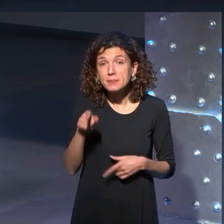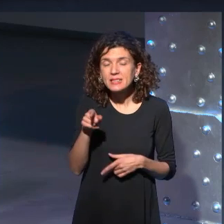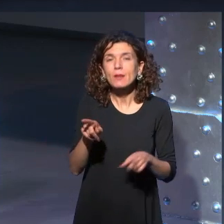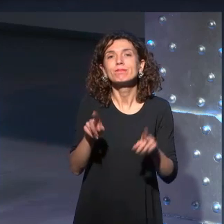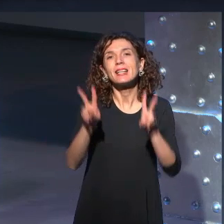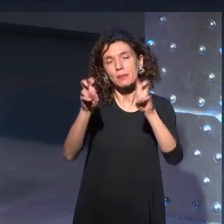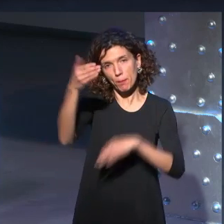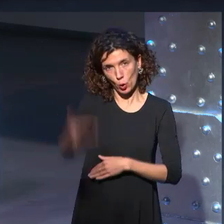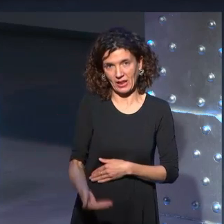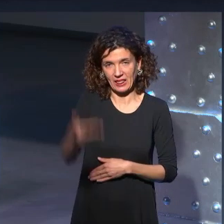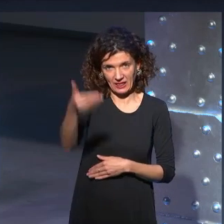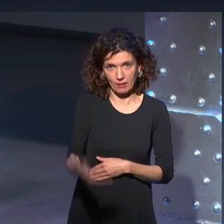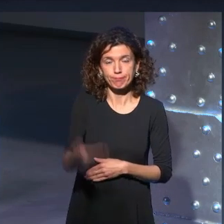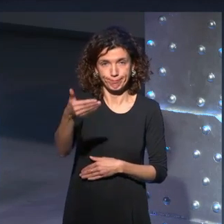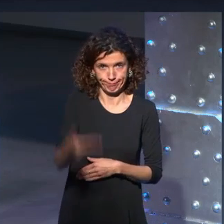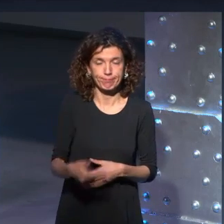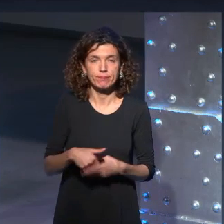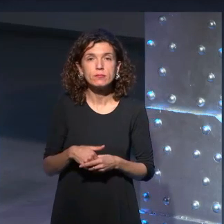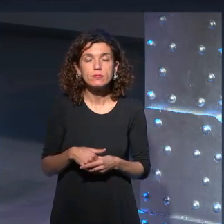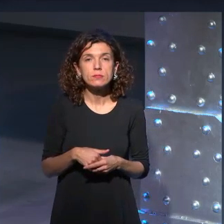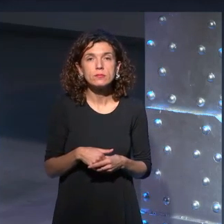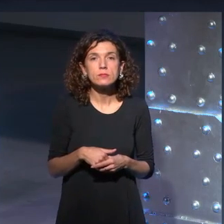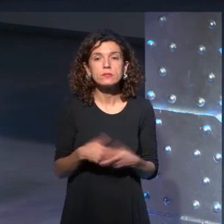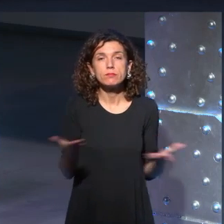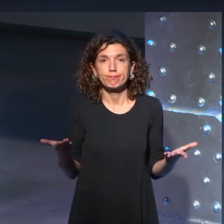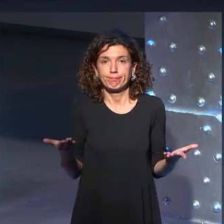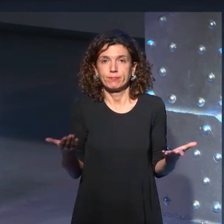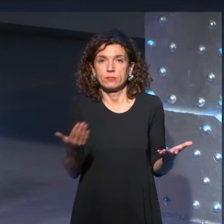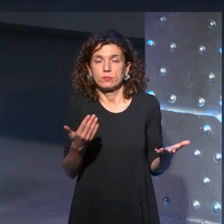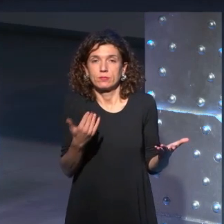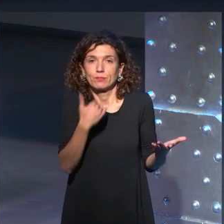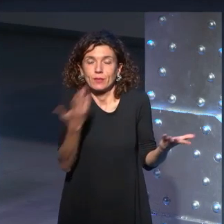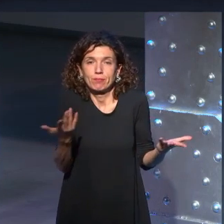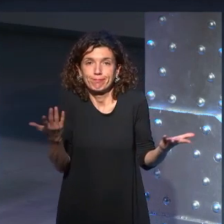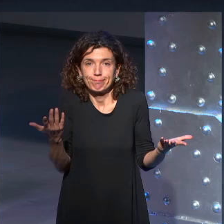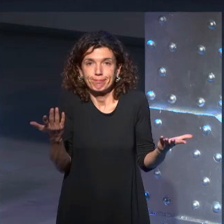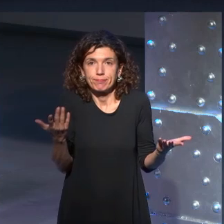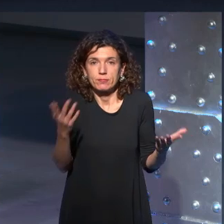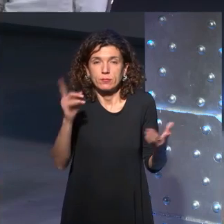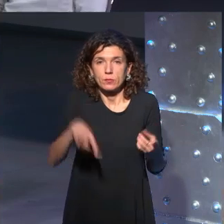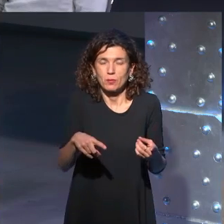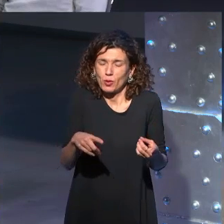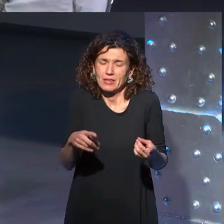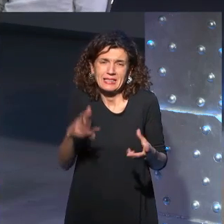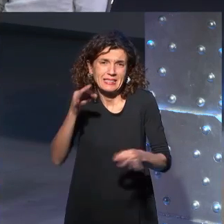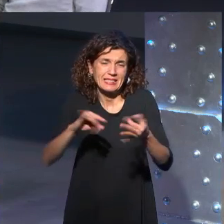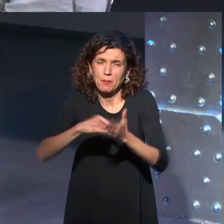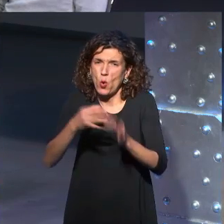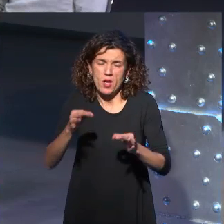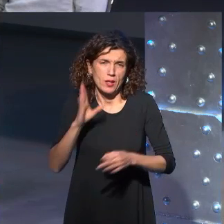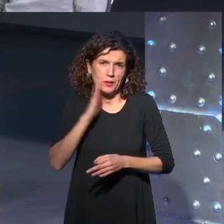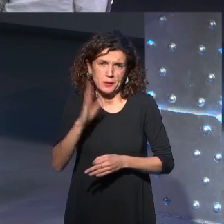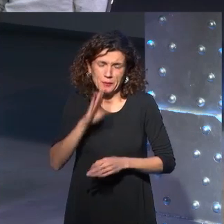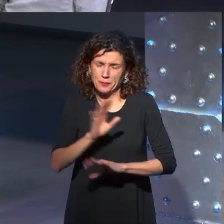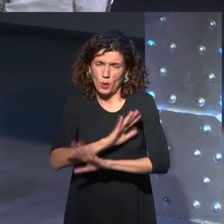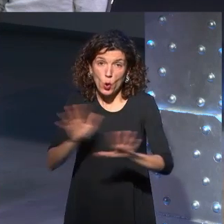una cuestión. ¿Me voy a vengar? ¿Me voy a vengar? Un dilema frente a un sistema tan podrido.